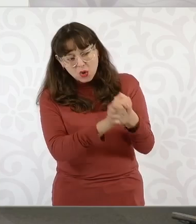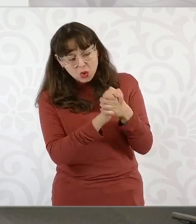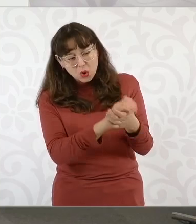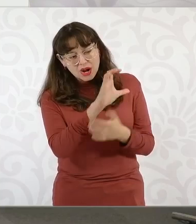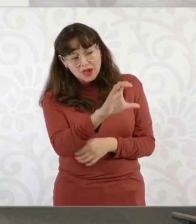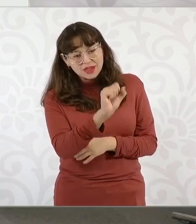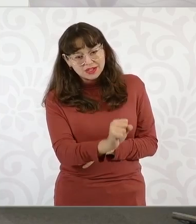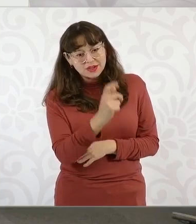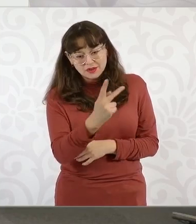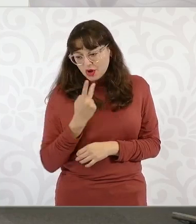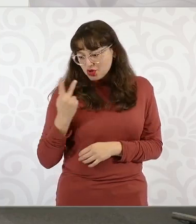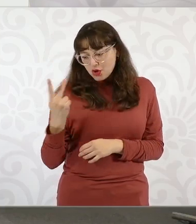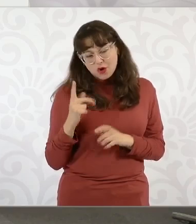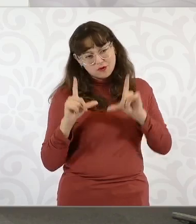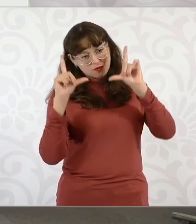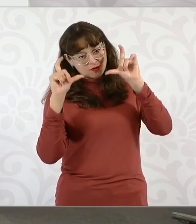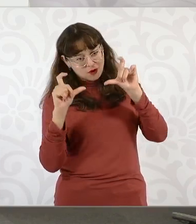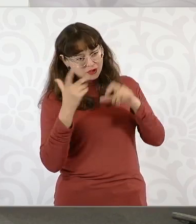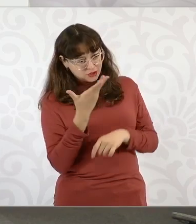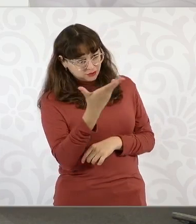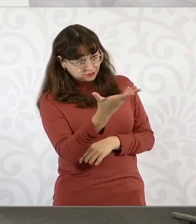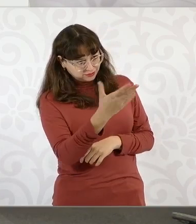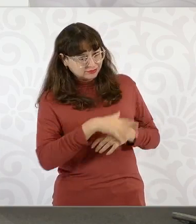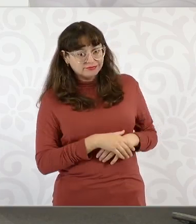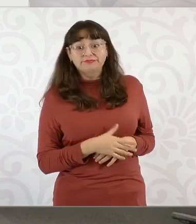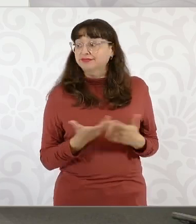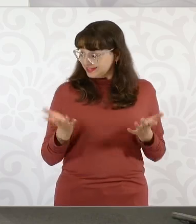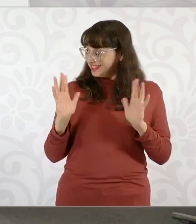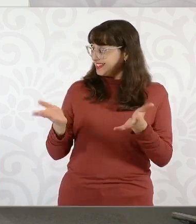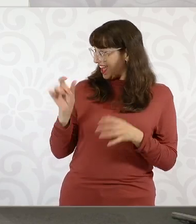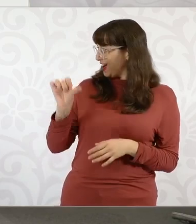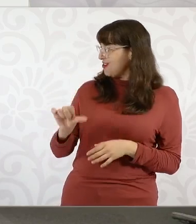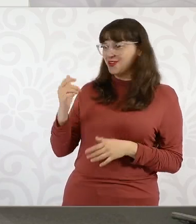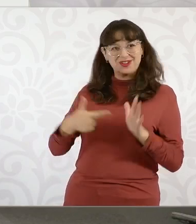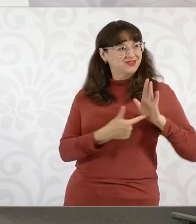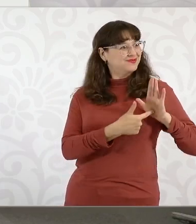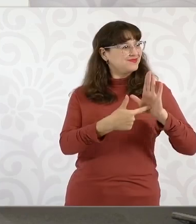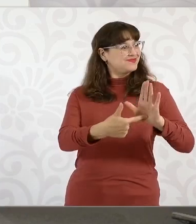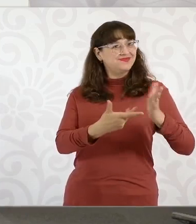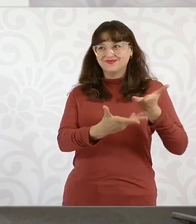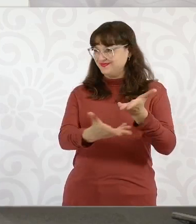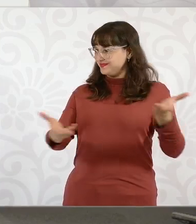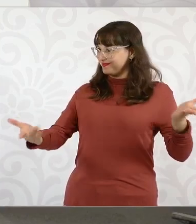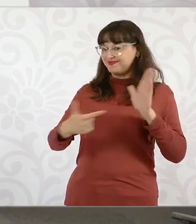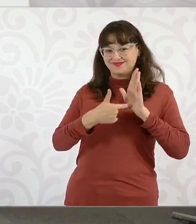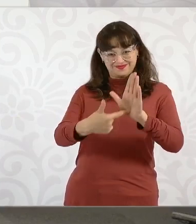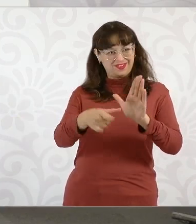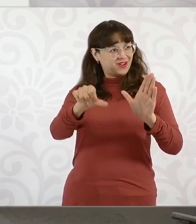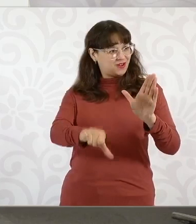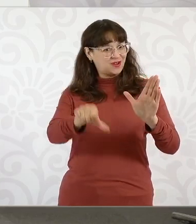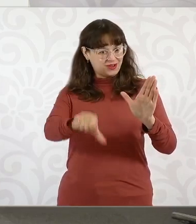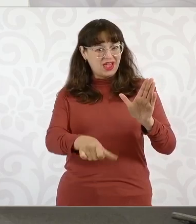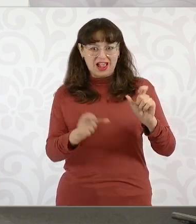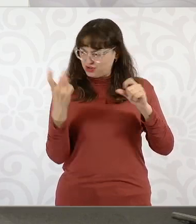que tenga una foto de los dos juntos para su mañanera. Bueno, ya se lo pusimos en la mañanera. Aquí está. Pon